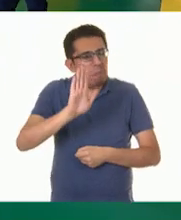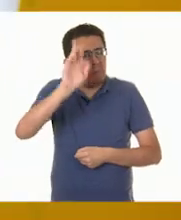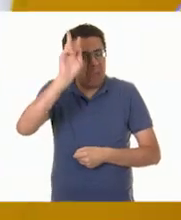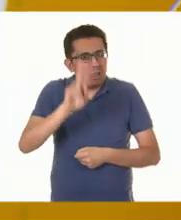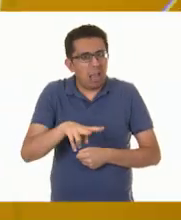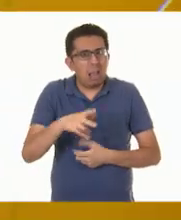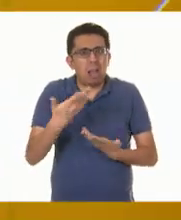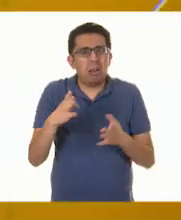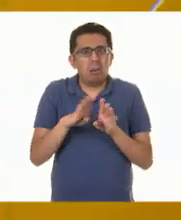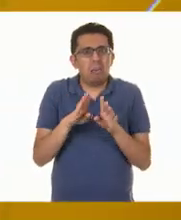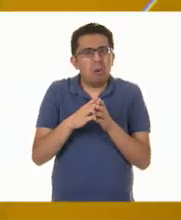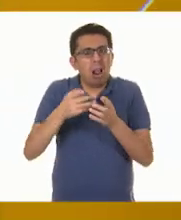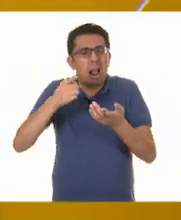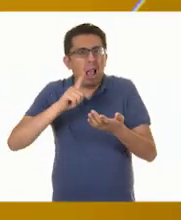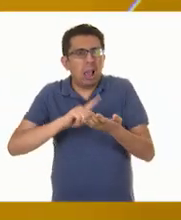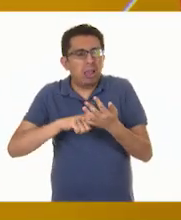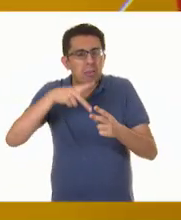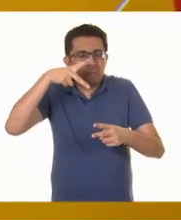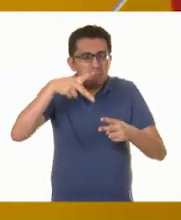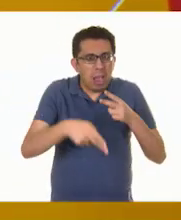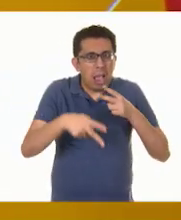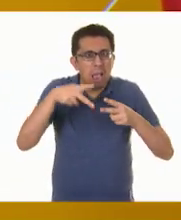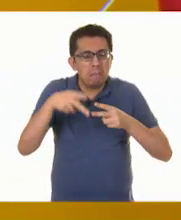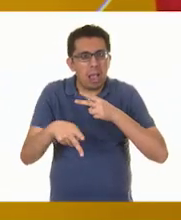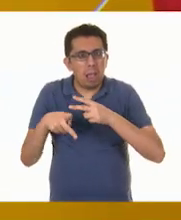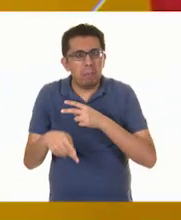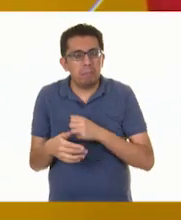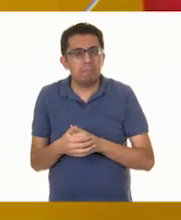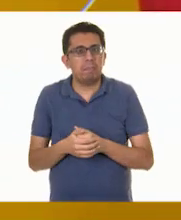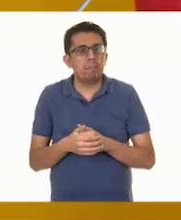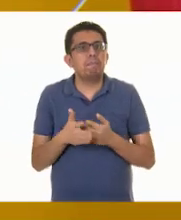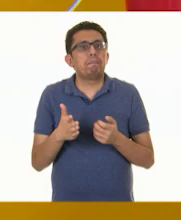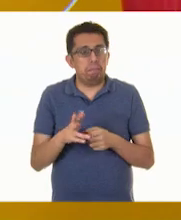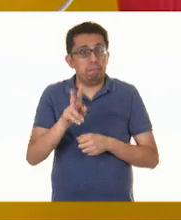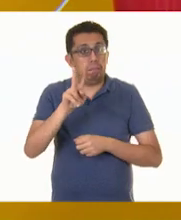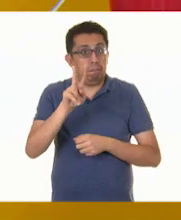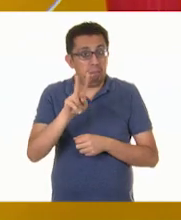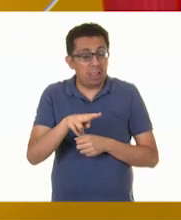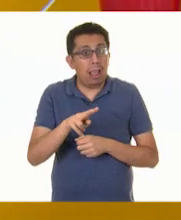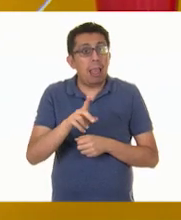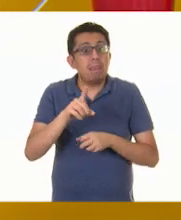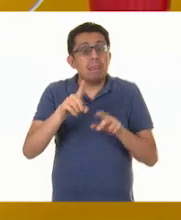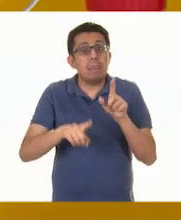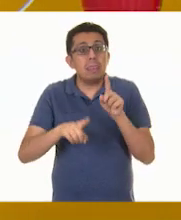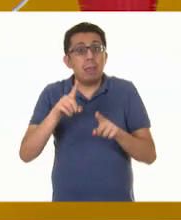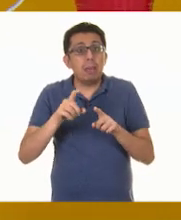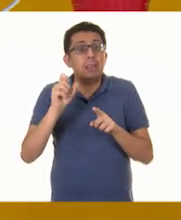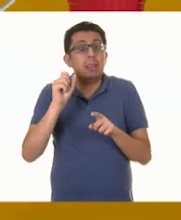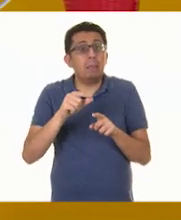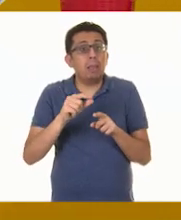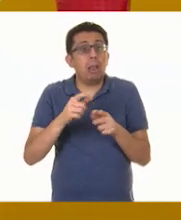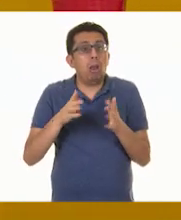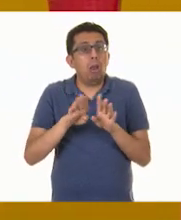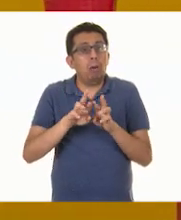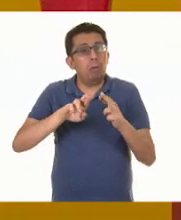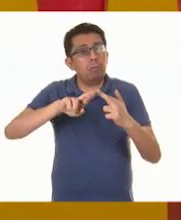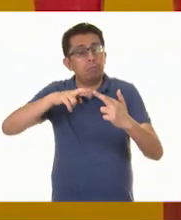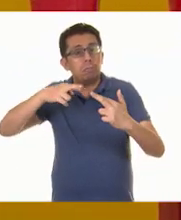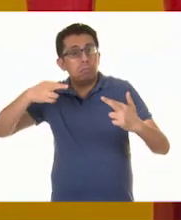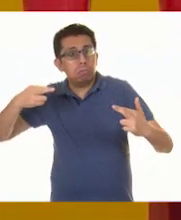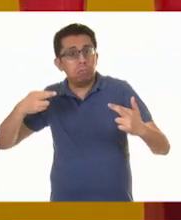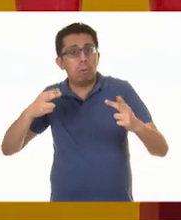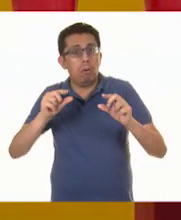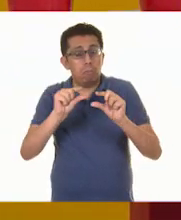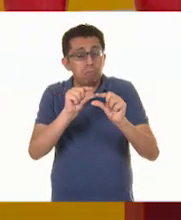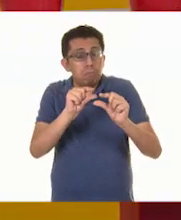nuestro teléfono con el estambre. Porque si podemos ver hasta el grosor del hilo, depende de que esa vibración sea